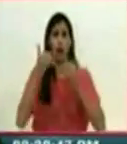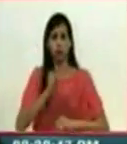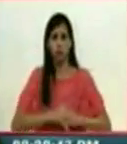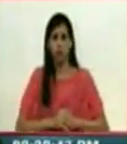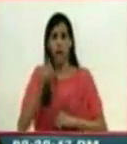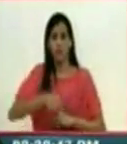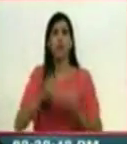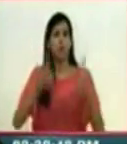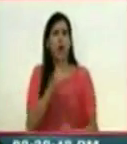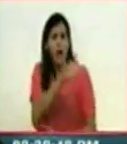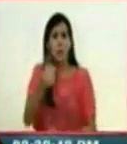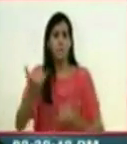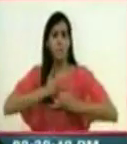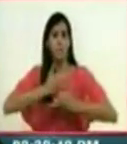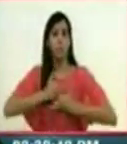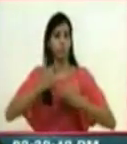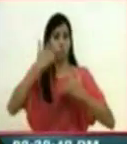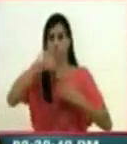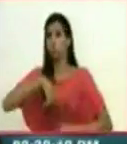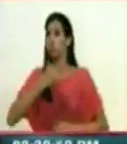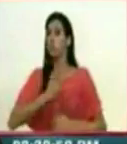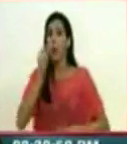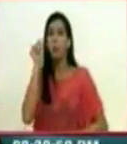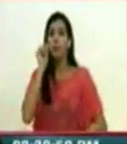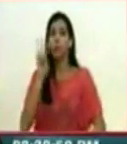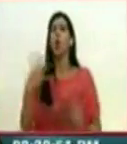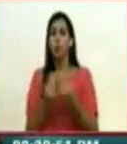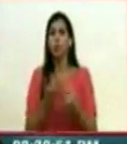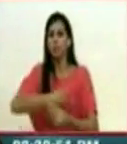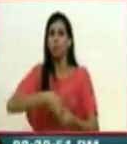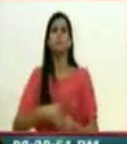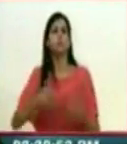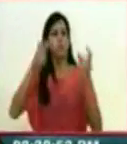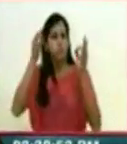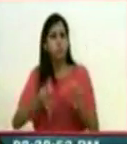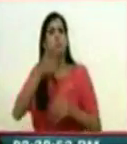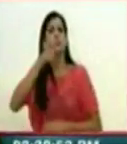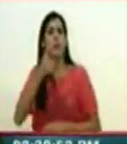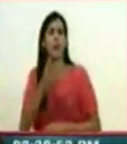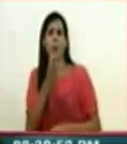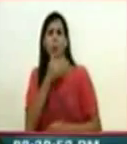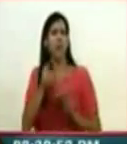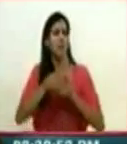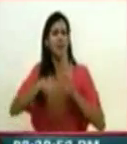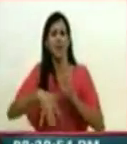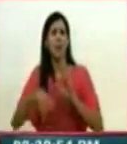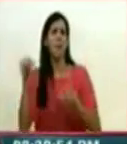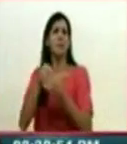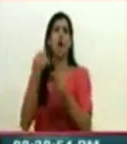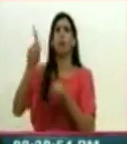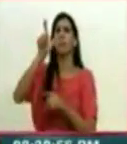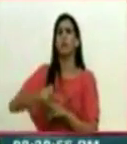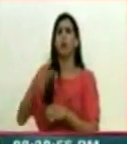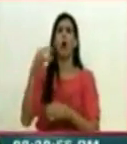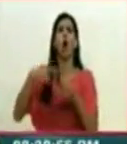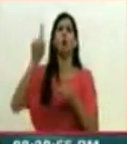este país, somos los venezolanos junto a nuestro presidente los garantes de ser lo que se hace. No tenemos derecho a aceptar la gerencia de ningún país,